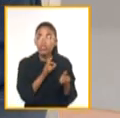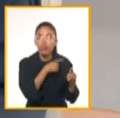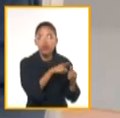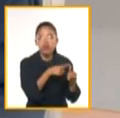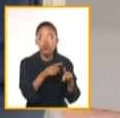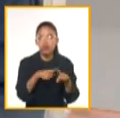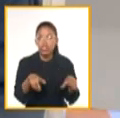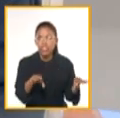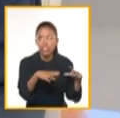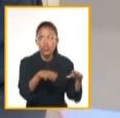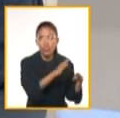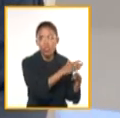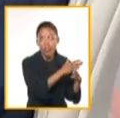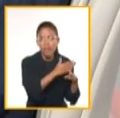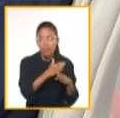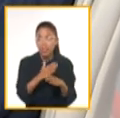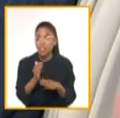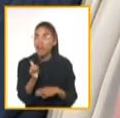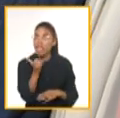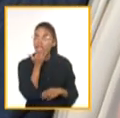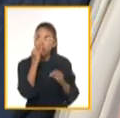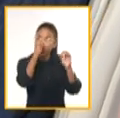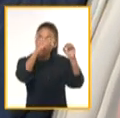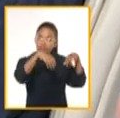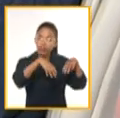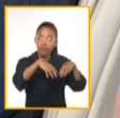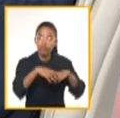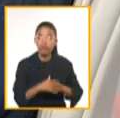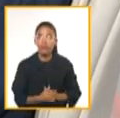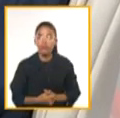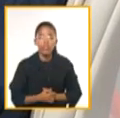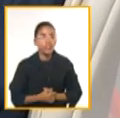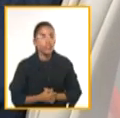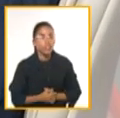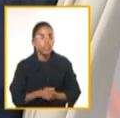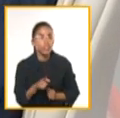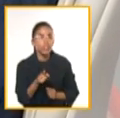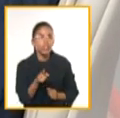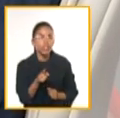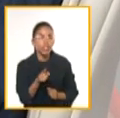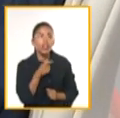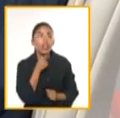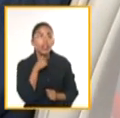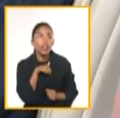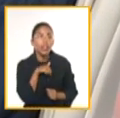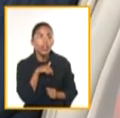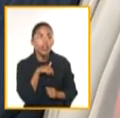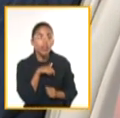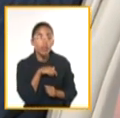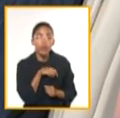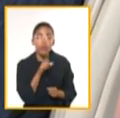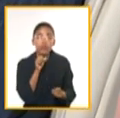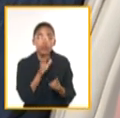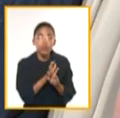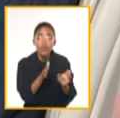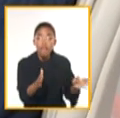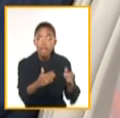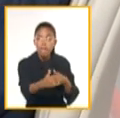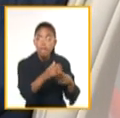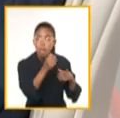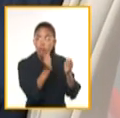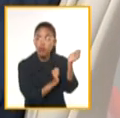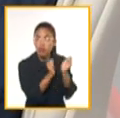que imposibilitan que esas unidades... Algo puede estar también vinculado al hecho de que la salida automática de las plantas también tiene un impacto de todas